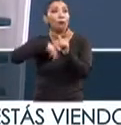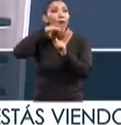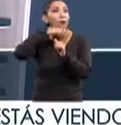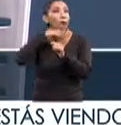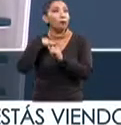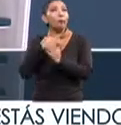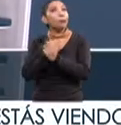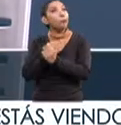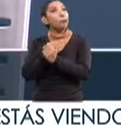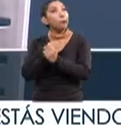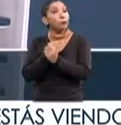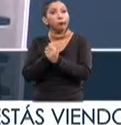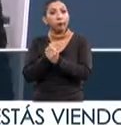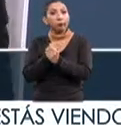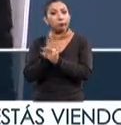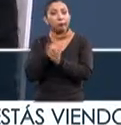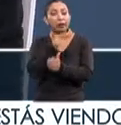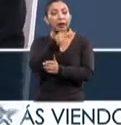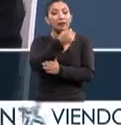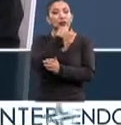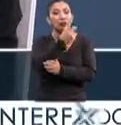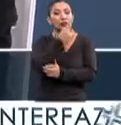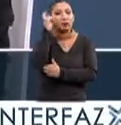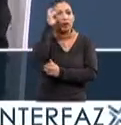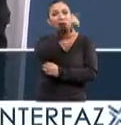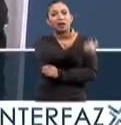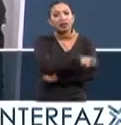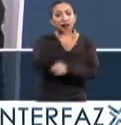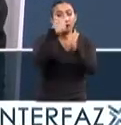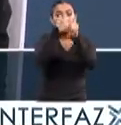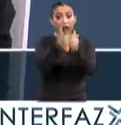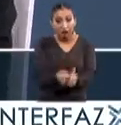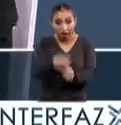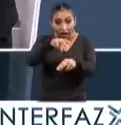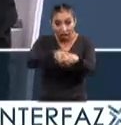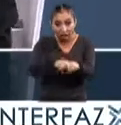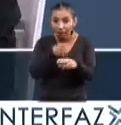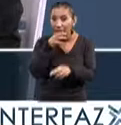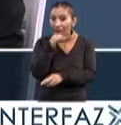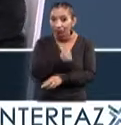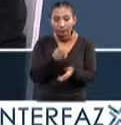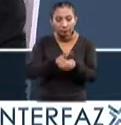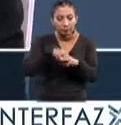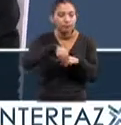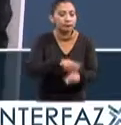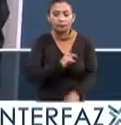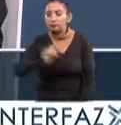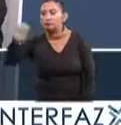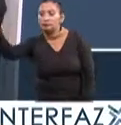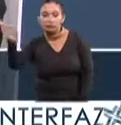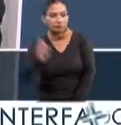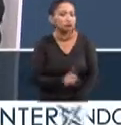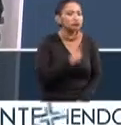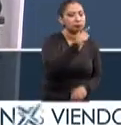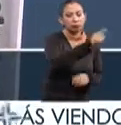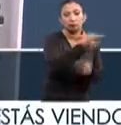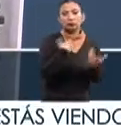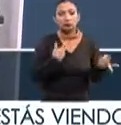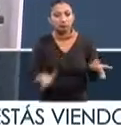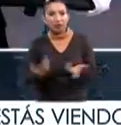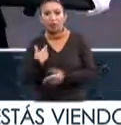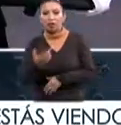tipo inatento. ¿Por qué? Porque es un niño que le cuesta trabajo permanecer sentado, se para, regresa,